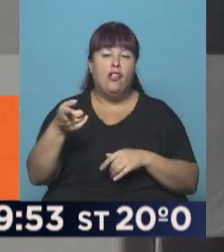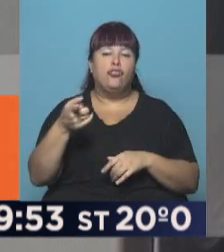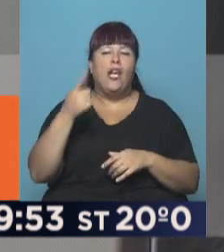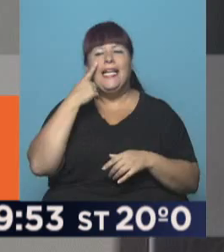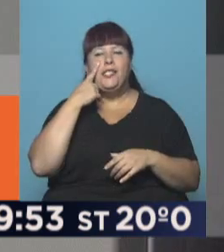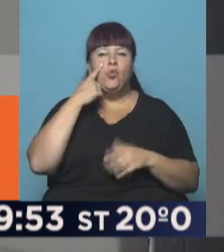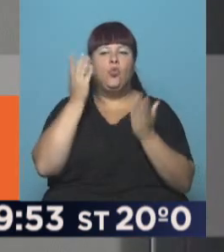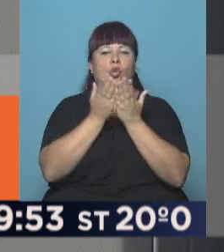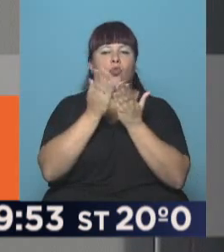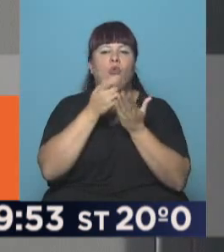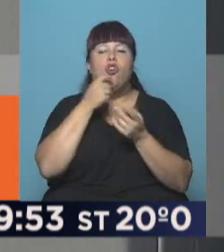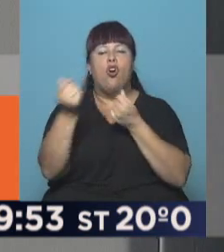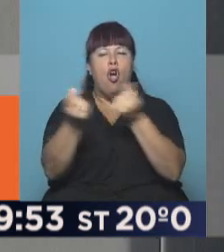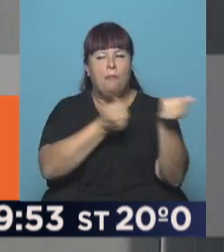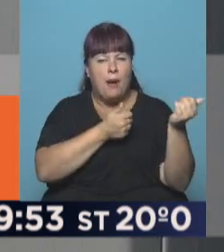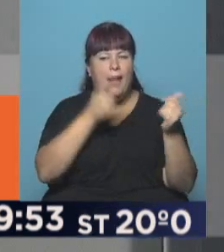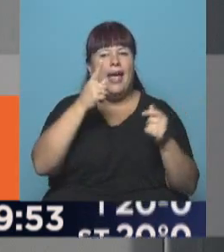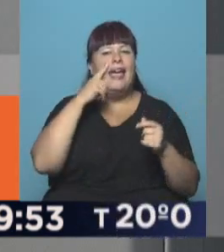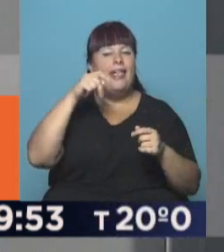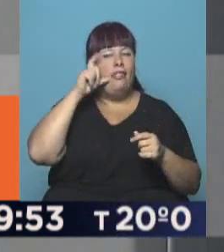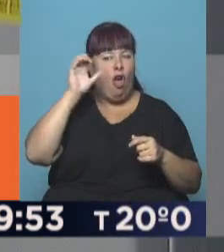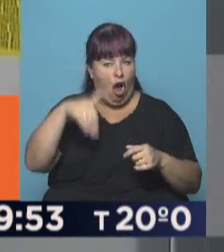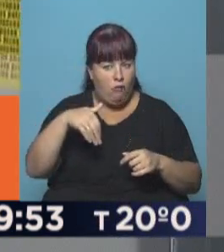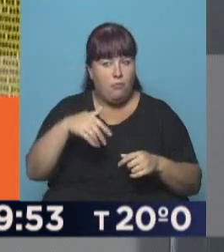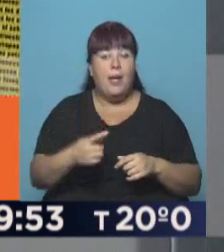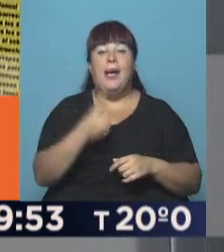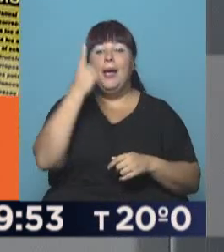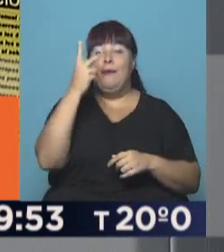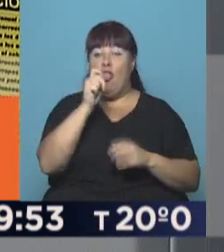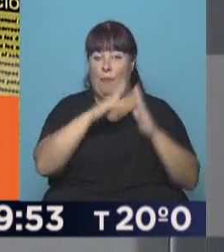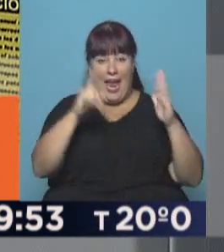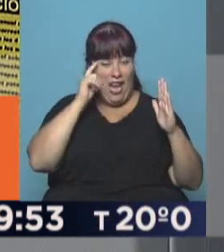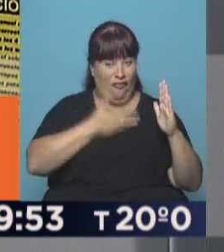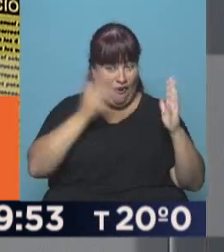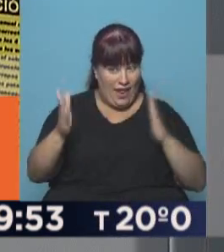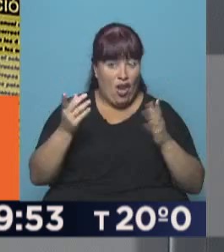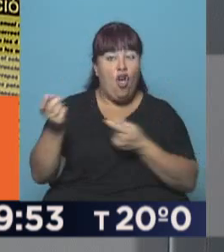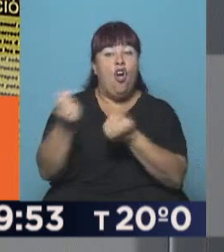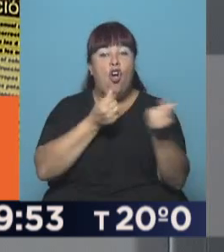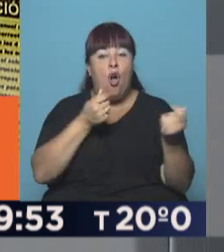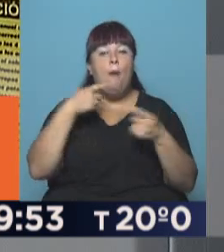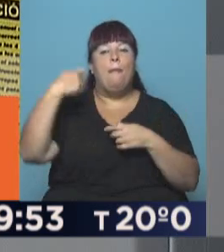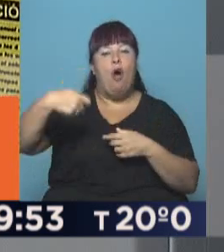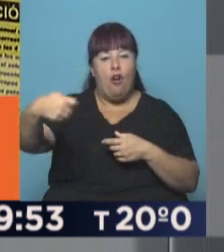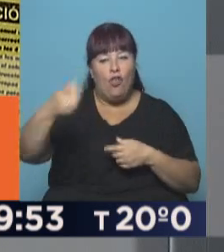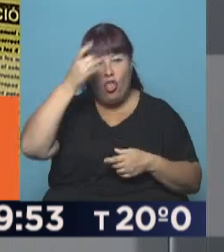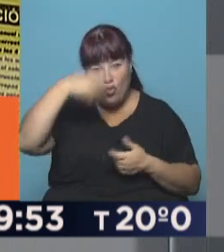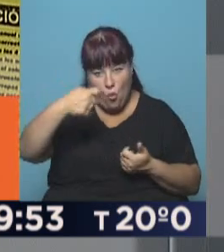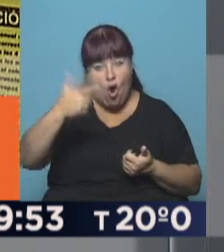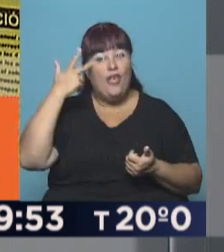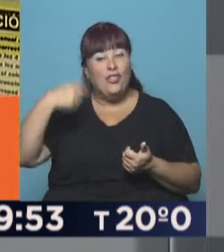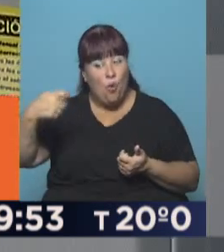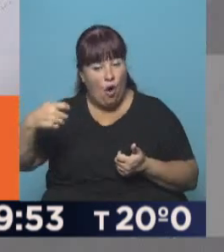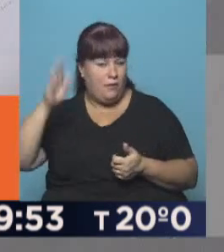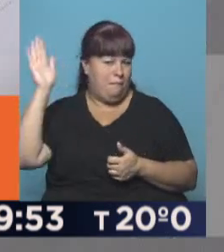el Instituto de Estudios de Consumo Masivo, Indecom, en el primer bimestre, las operaciones con los programas oficiales Ahora 12 y Ahora